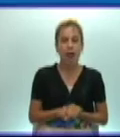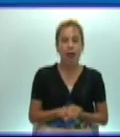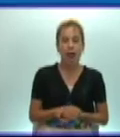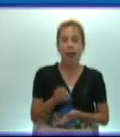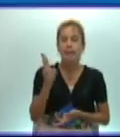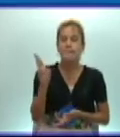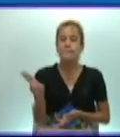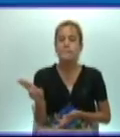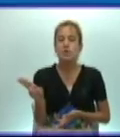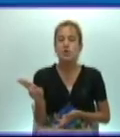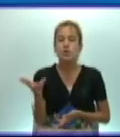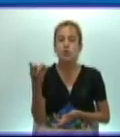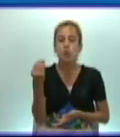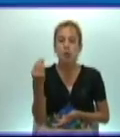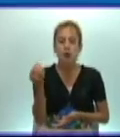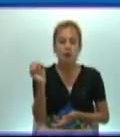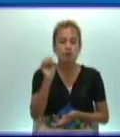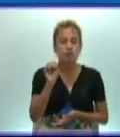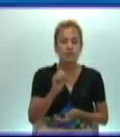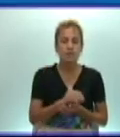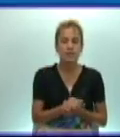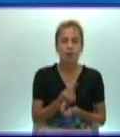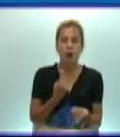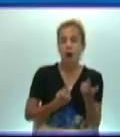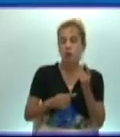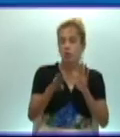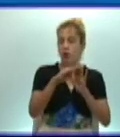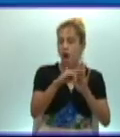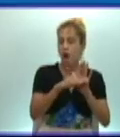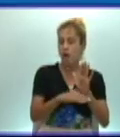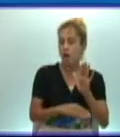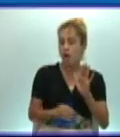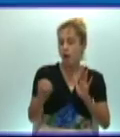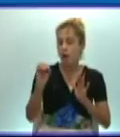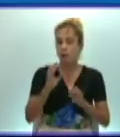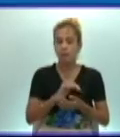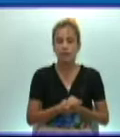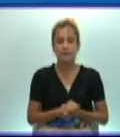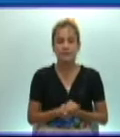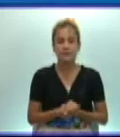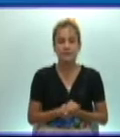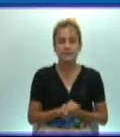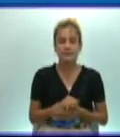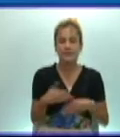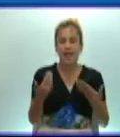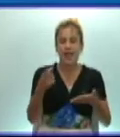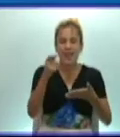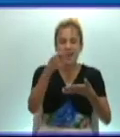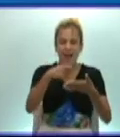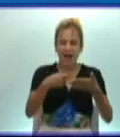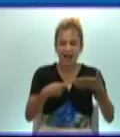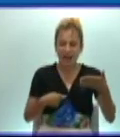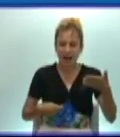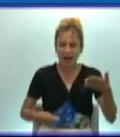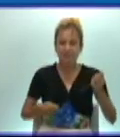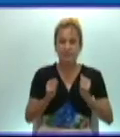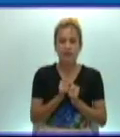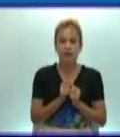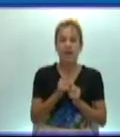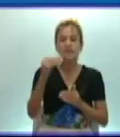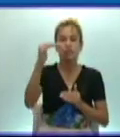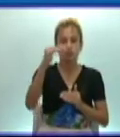los sustantivos, algunas reglas ortográficas, así como la carta y